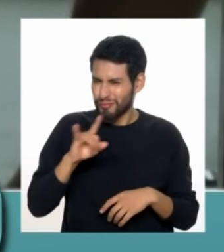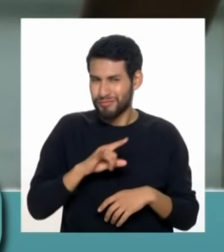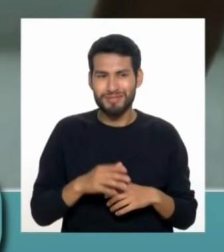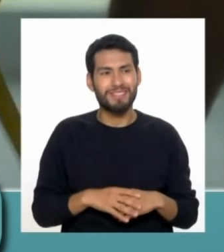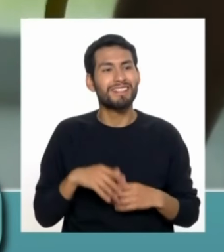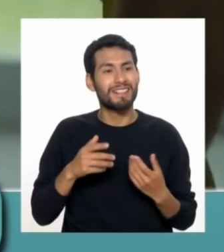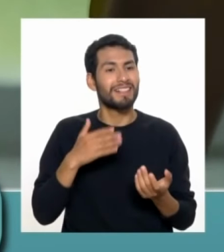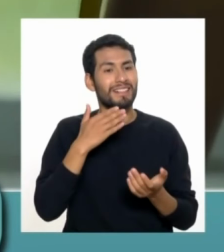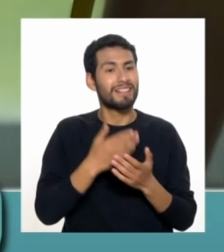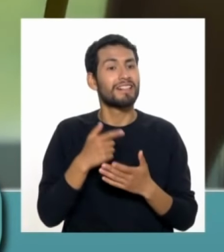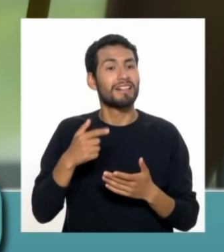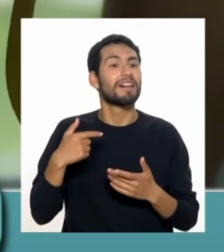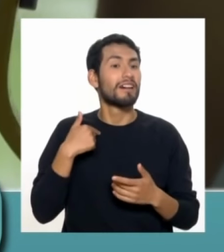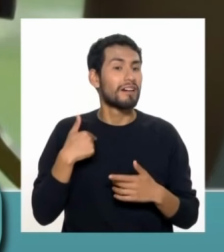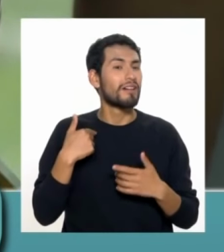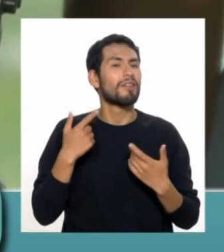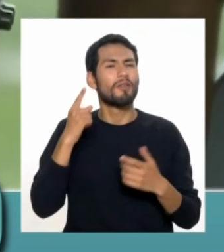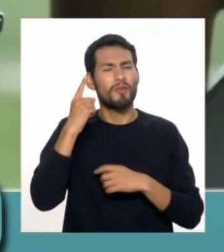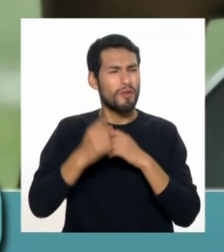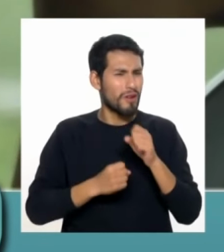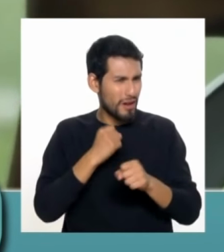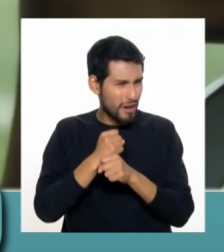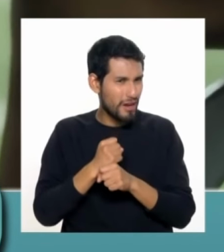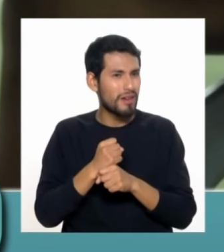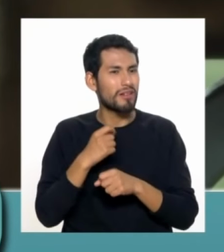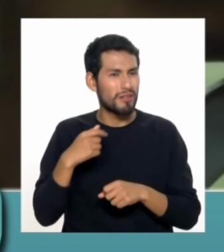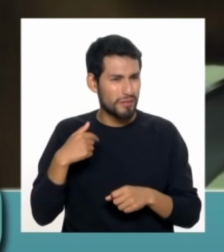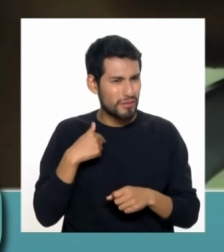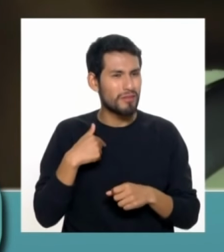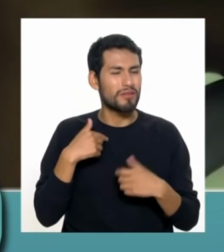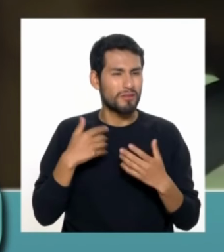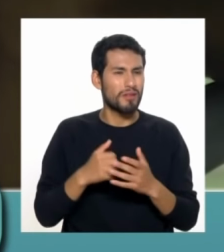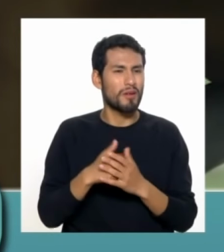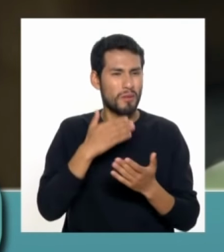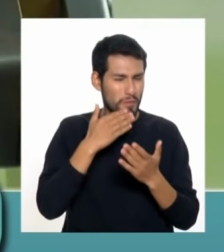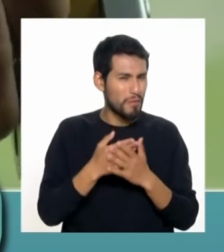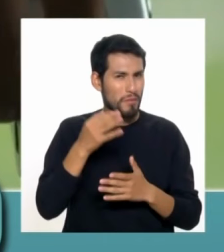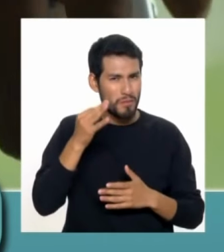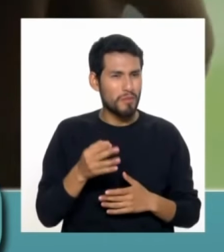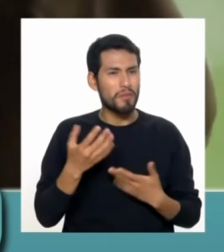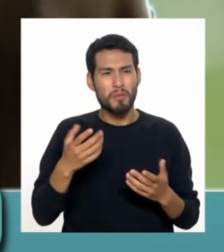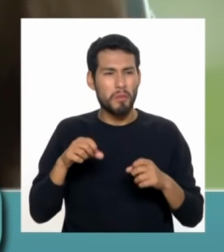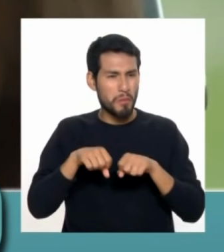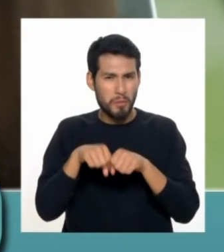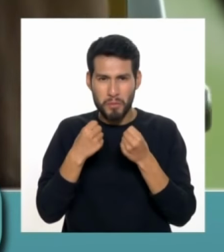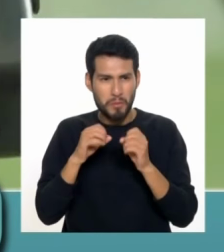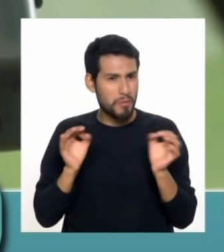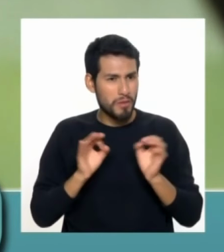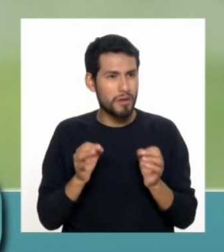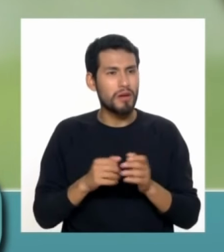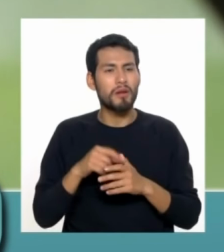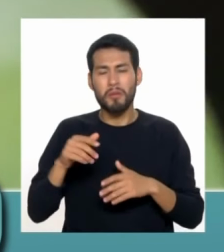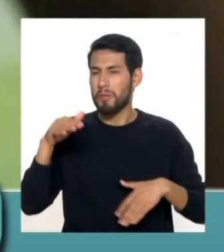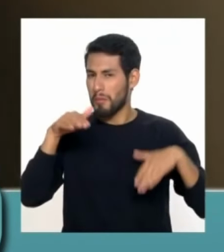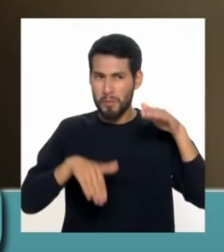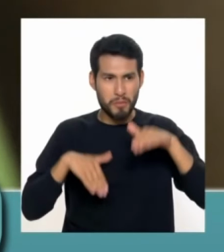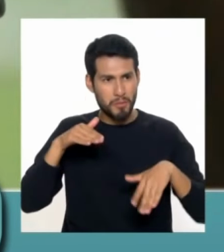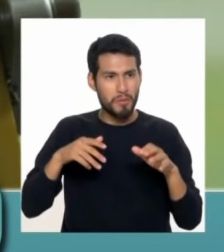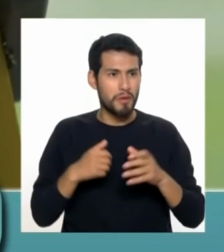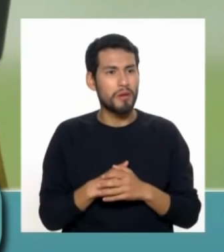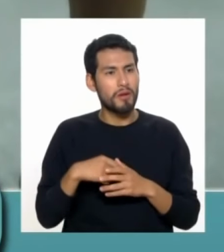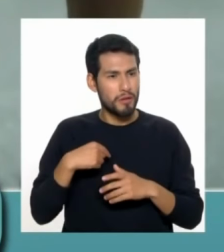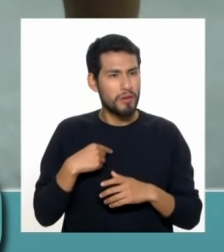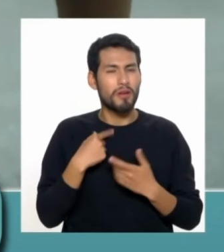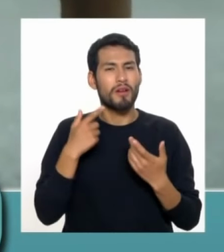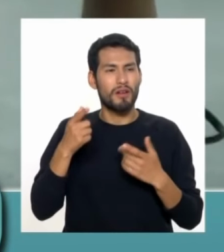La preparación fue muy intensa, de un año muy, muy bueno, la verdad, sin lesiones. La playa, una temporada